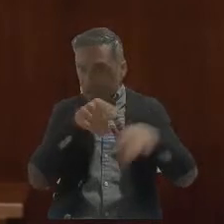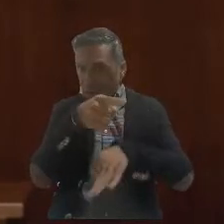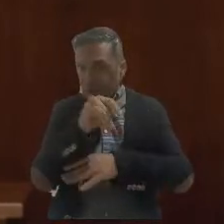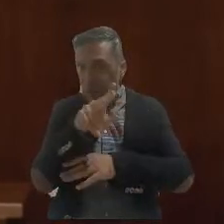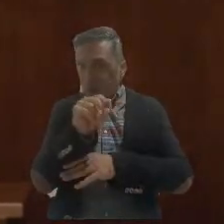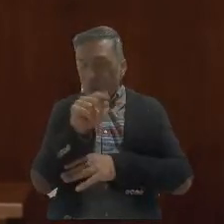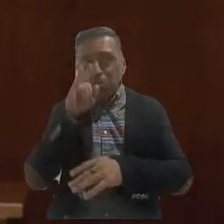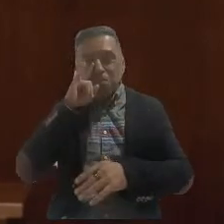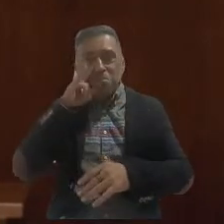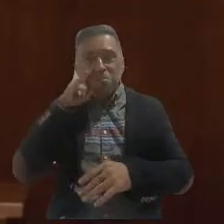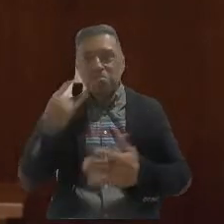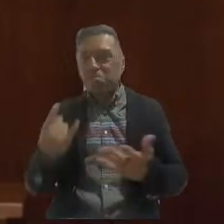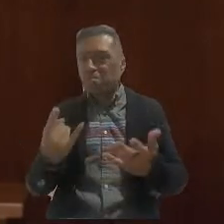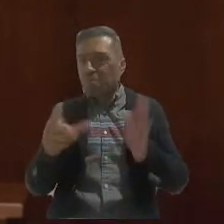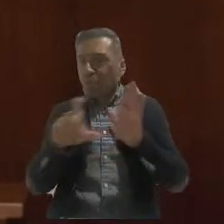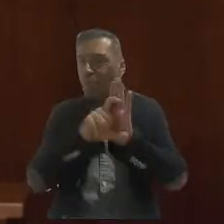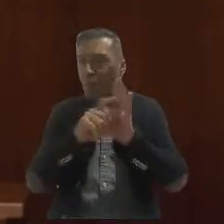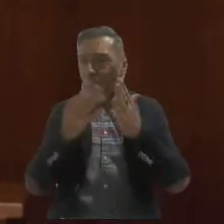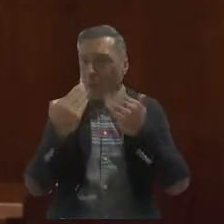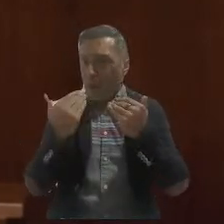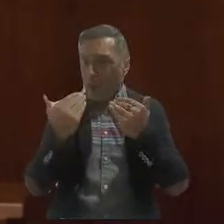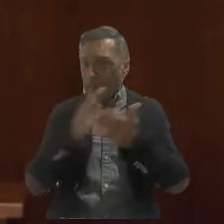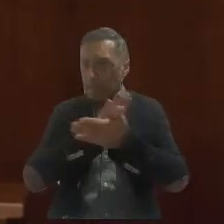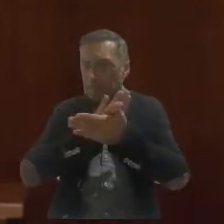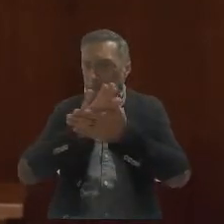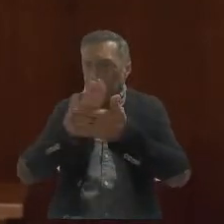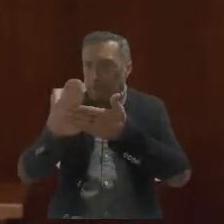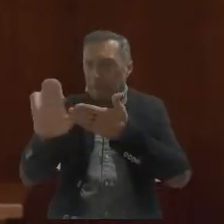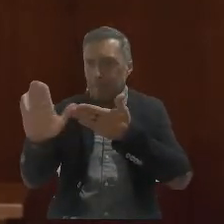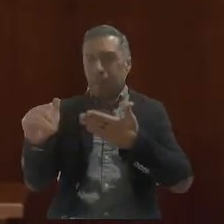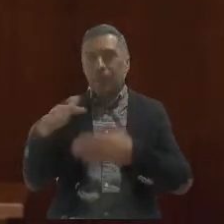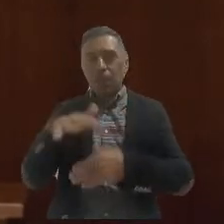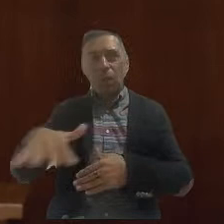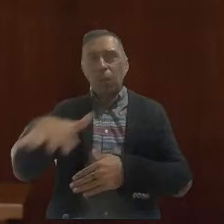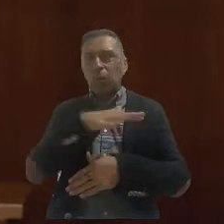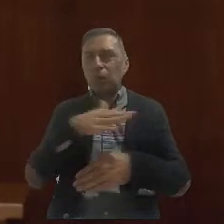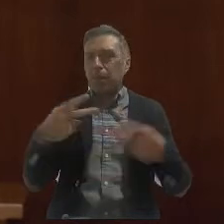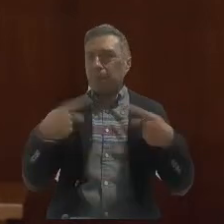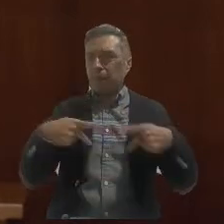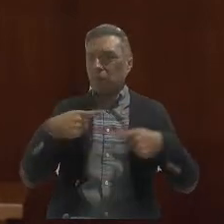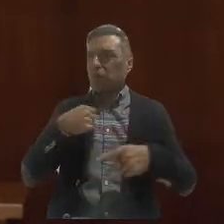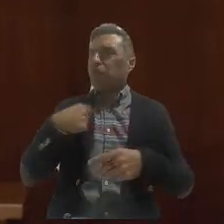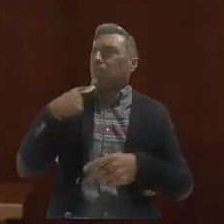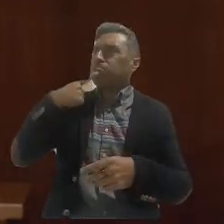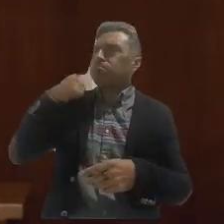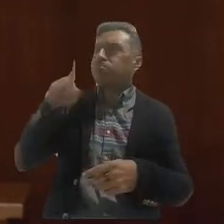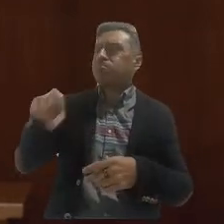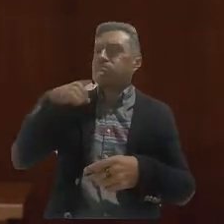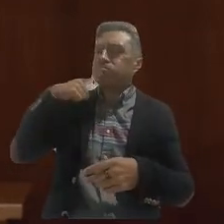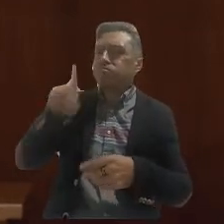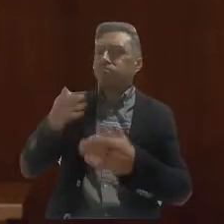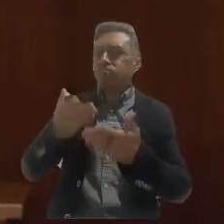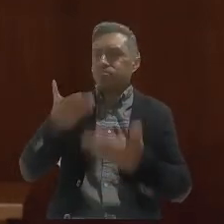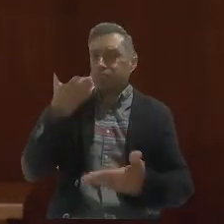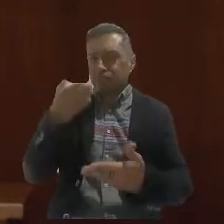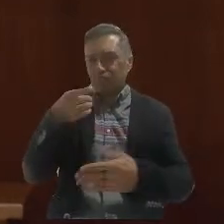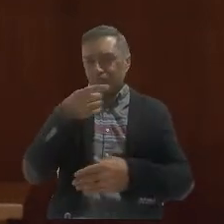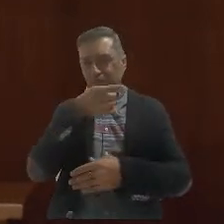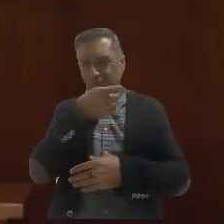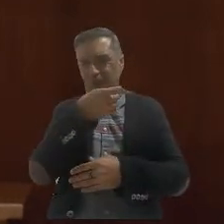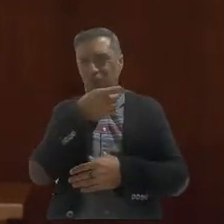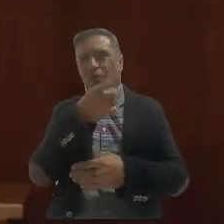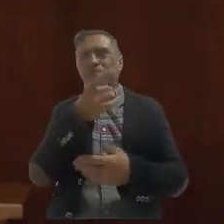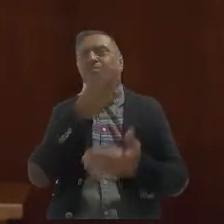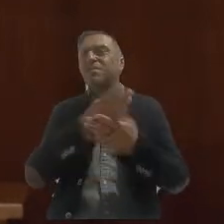de este tipo de autoridades judiciales, las cuales, en pleno conocimiento de todas y de todos, son los llamados